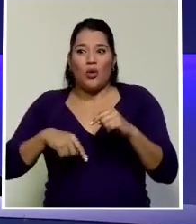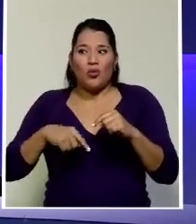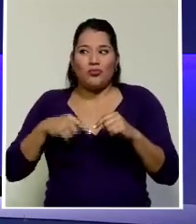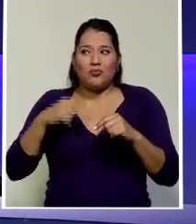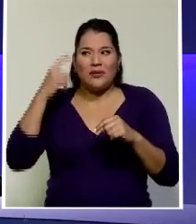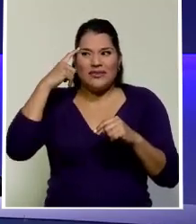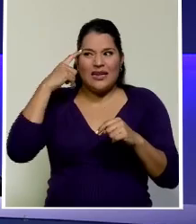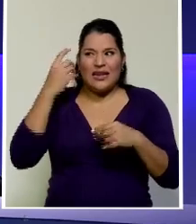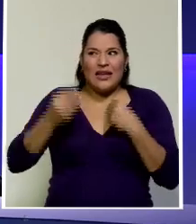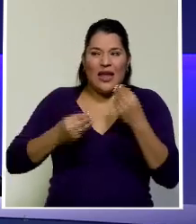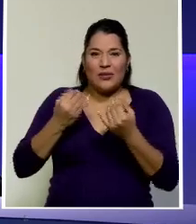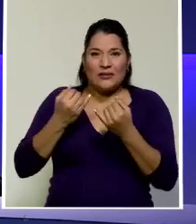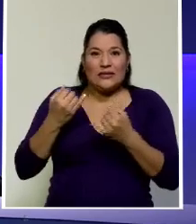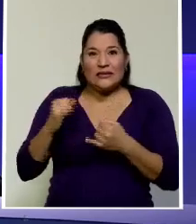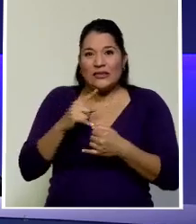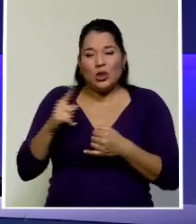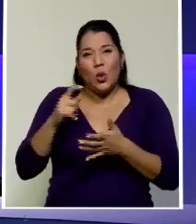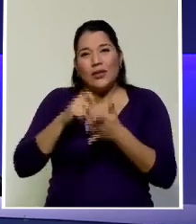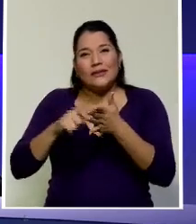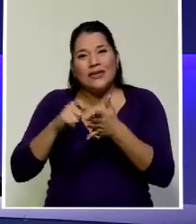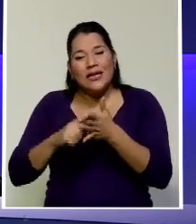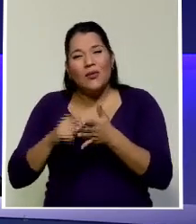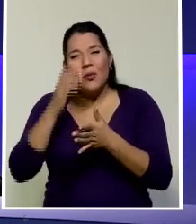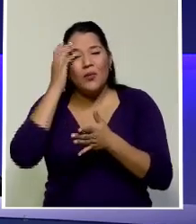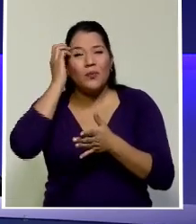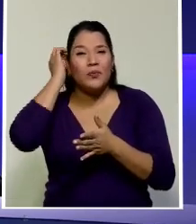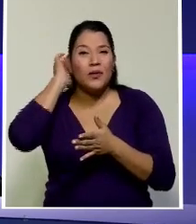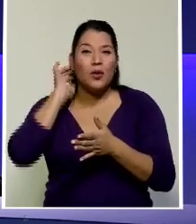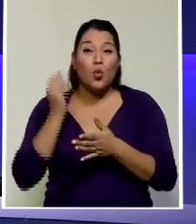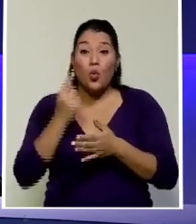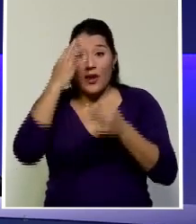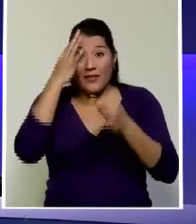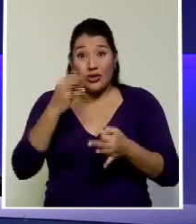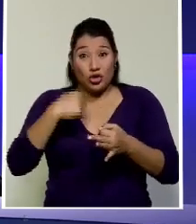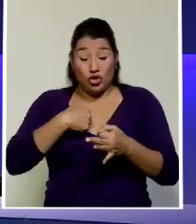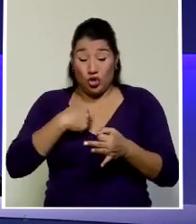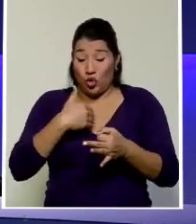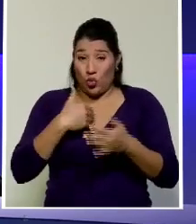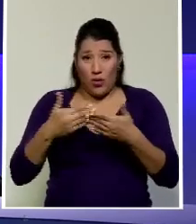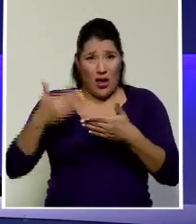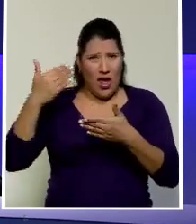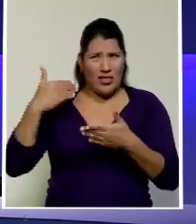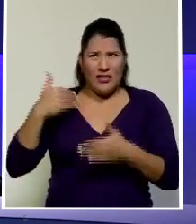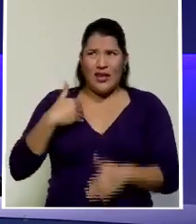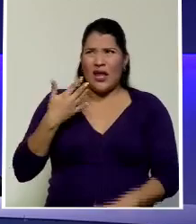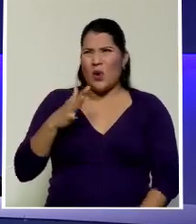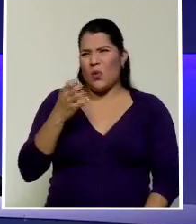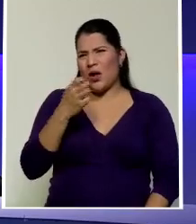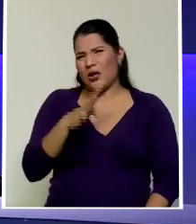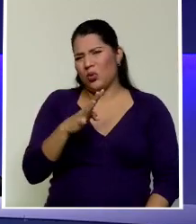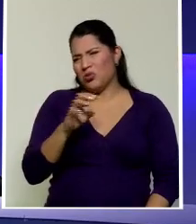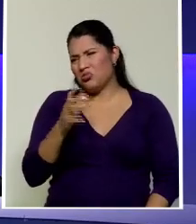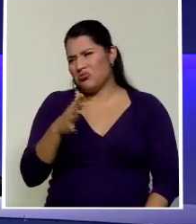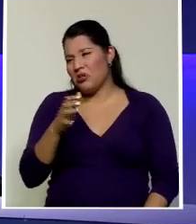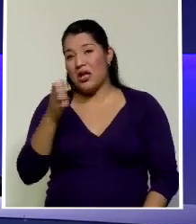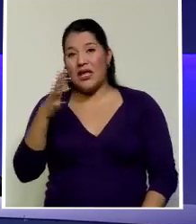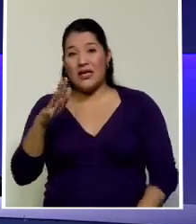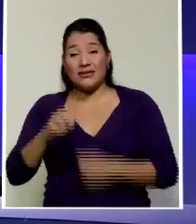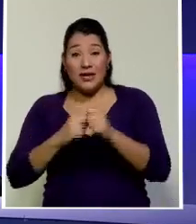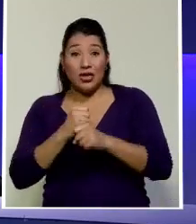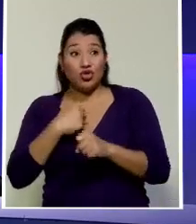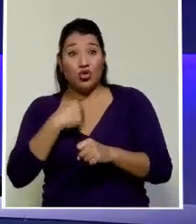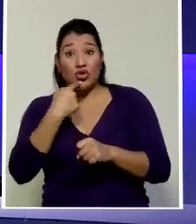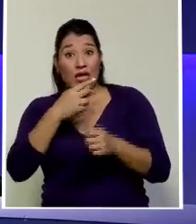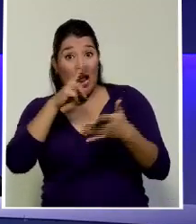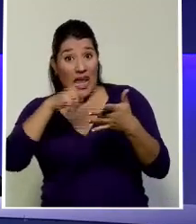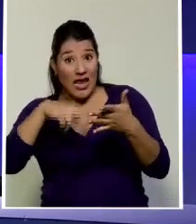pase, porque además es una escogencia muy consciente que hice hace mucho tiempo, y como te digo, o sea, yo tenía 14, 15 años cuando dije, voy a leer en serio, dice